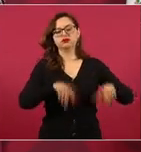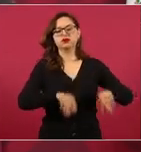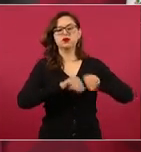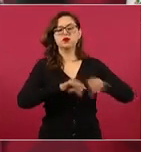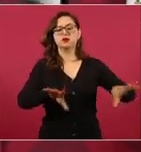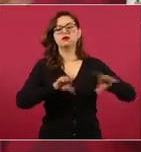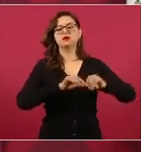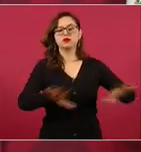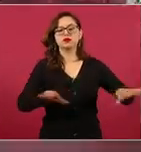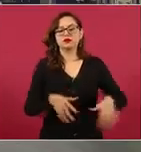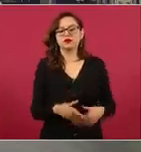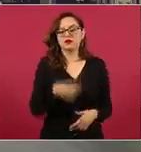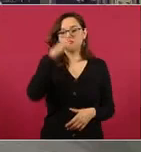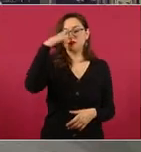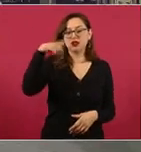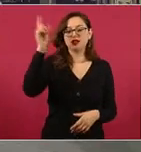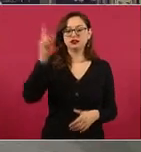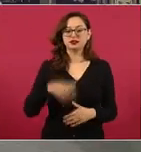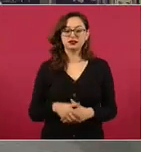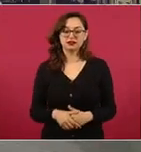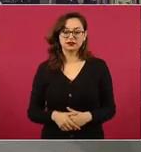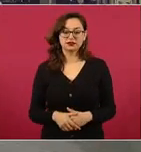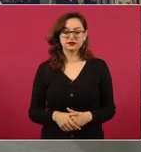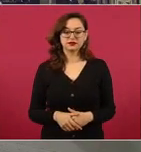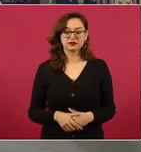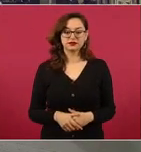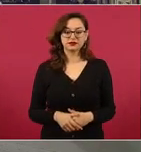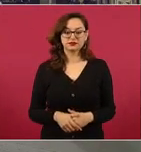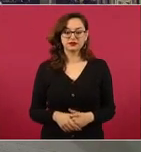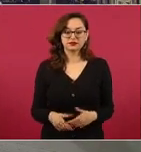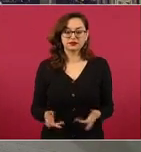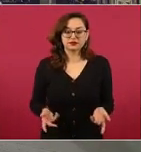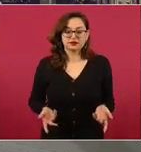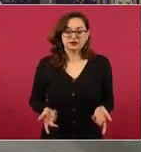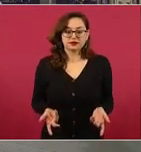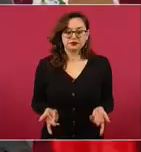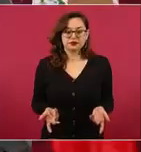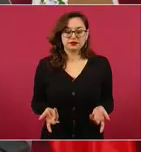todo era lo mediático. Entonces vendían